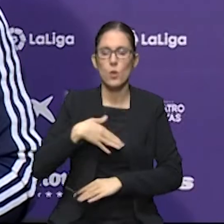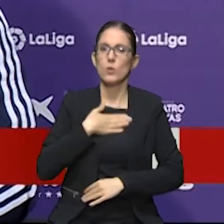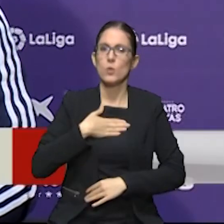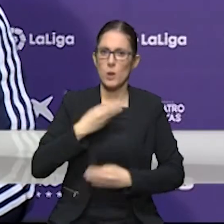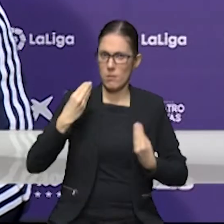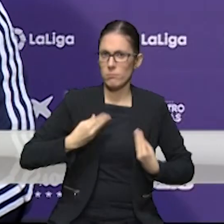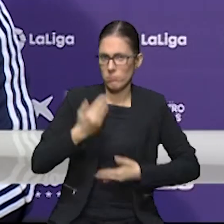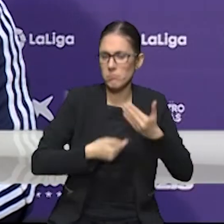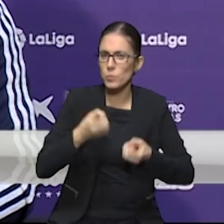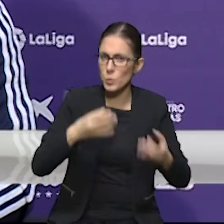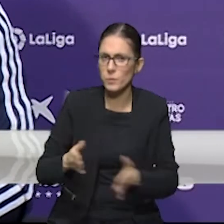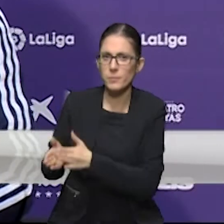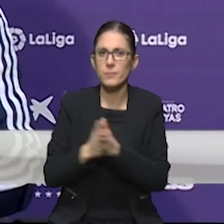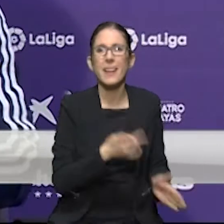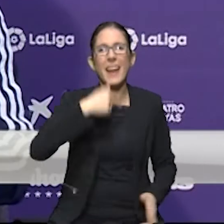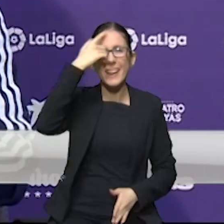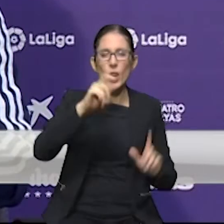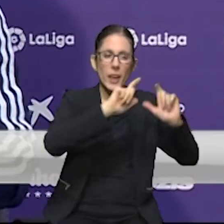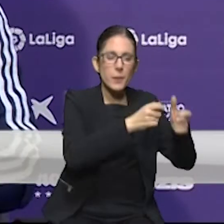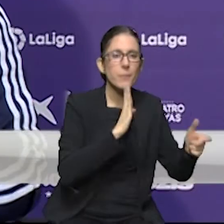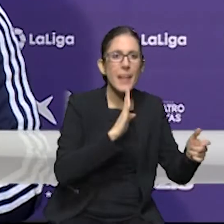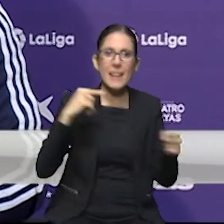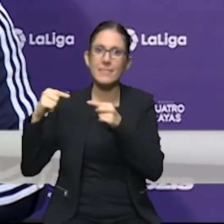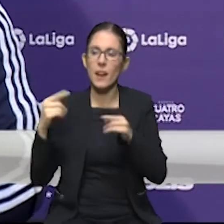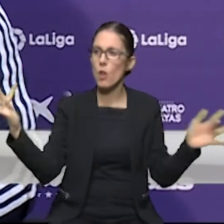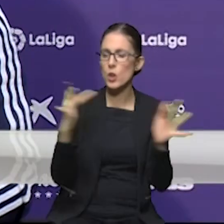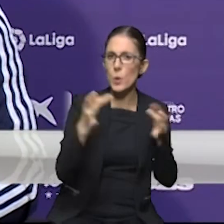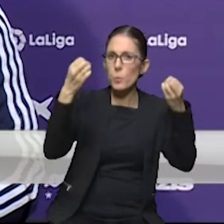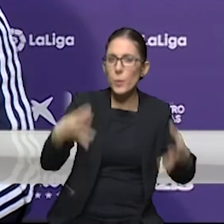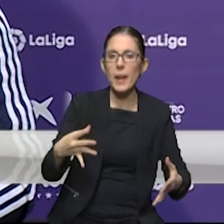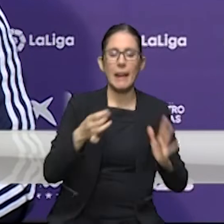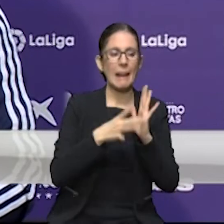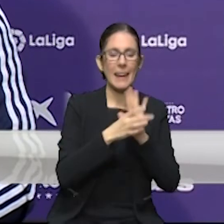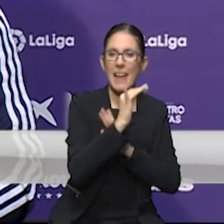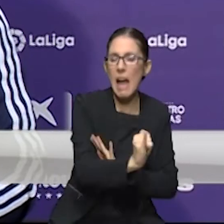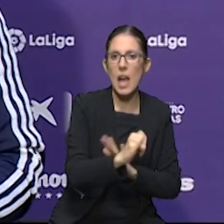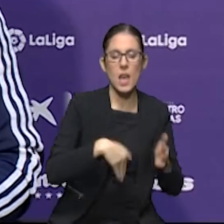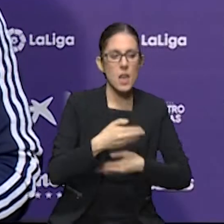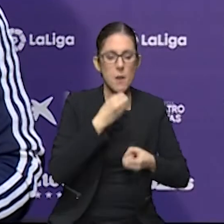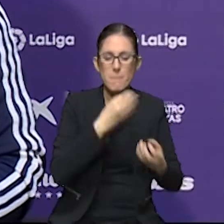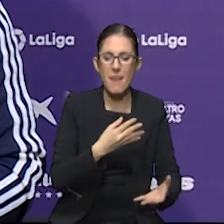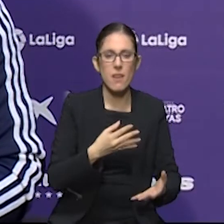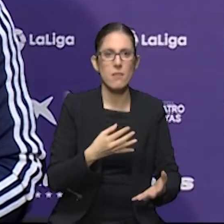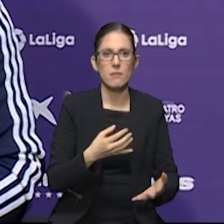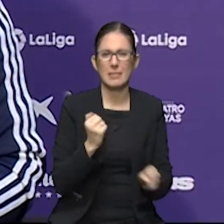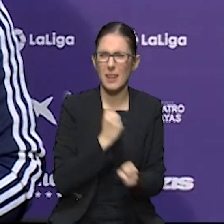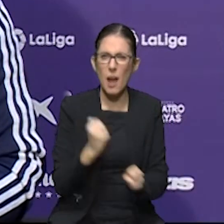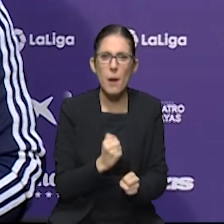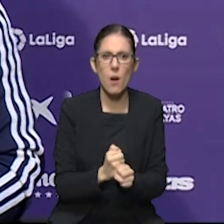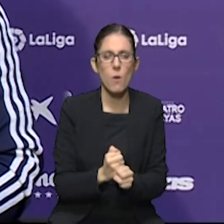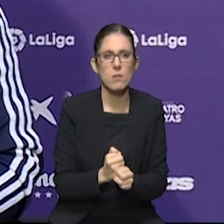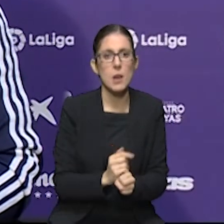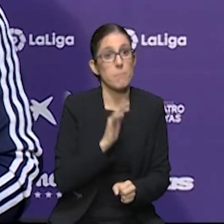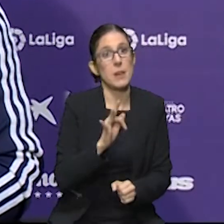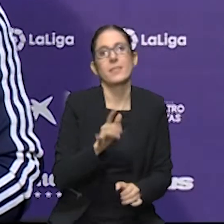conectado muy bien con el míster, que está haciendo muy bien las cosas, tiene calidad por fuera, tiene trabajo por dentro y al final tiene arriba un futbolista que está haciendo una